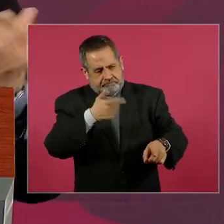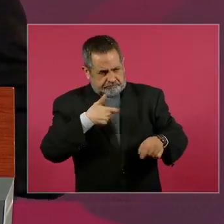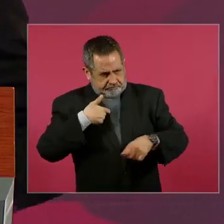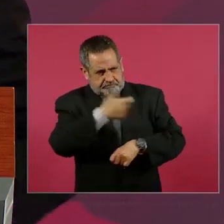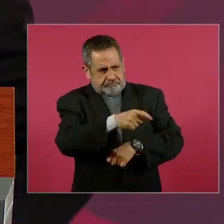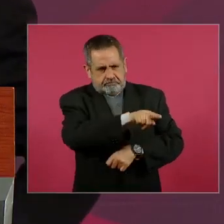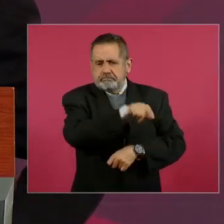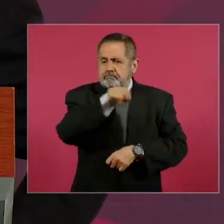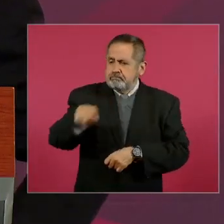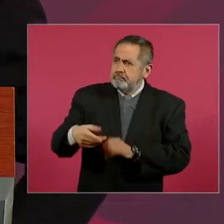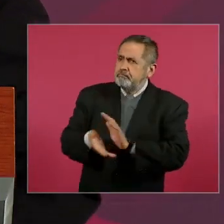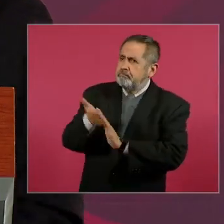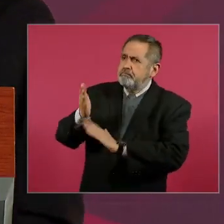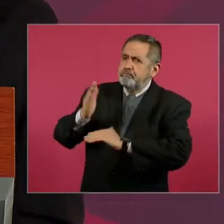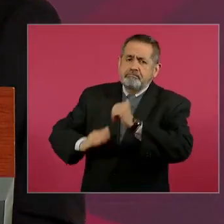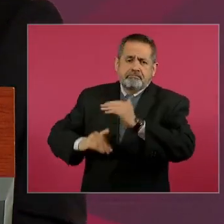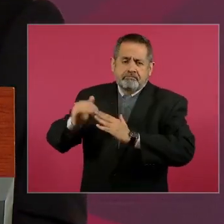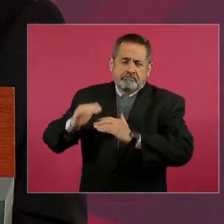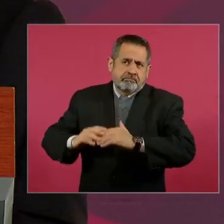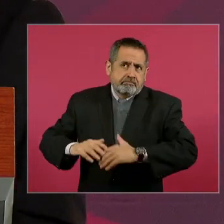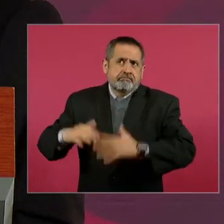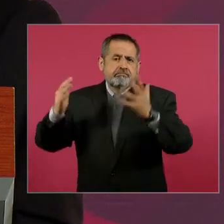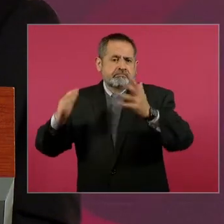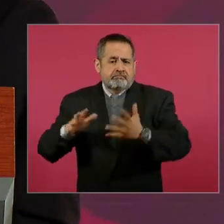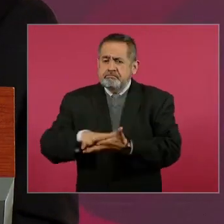de las casas de México.